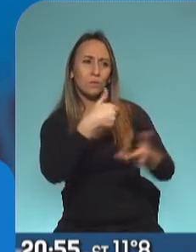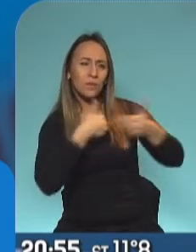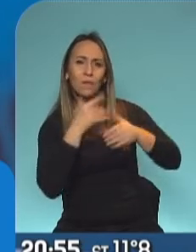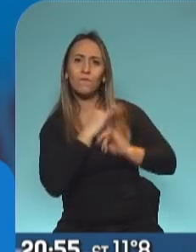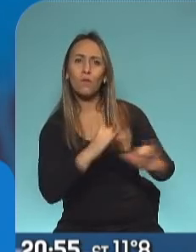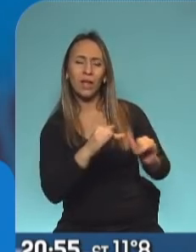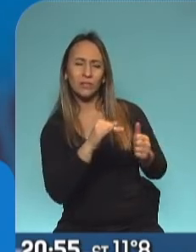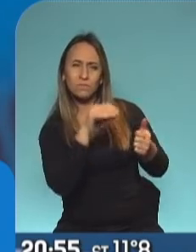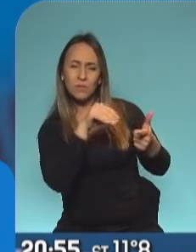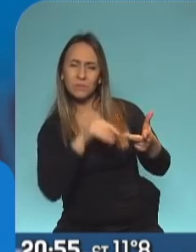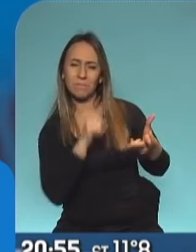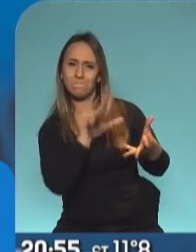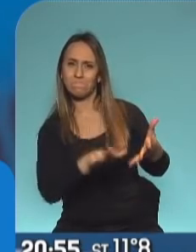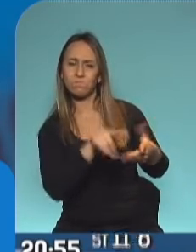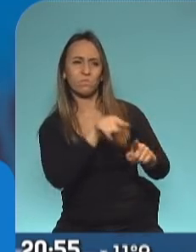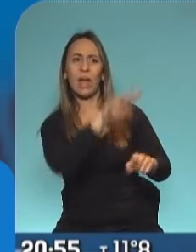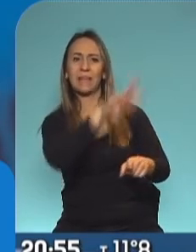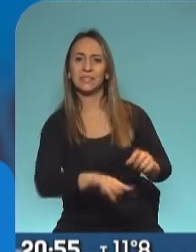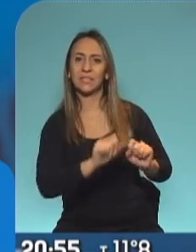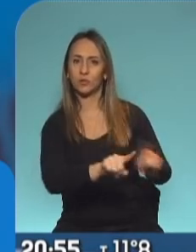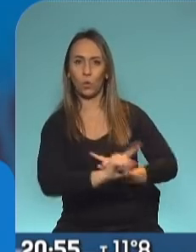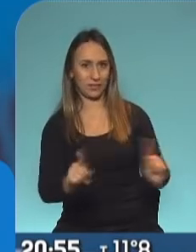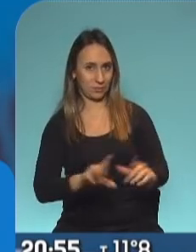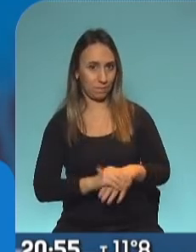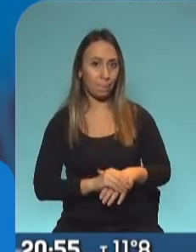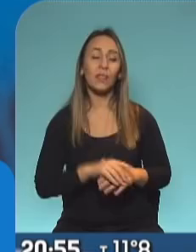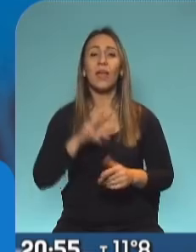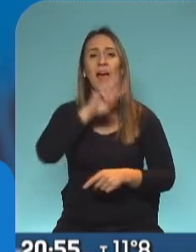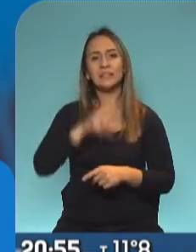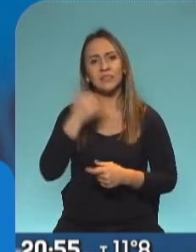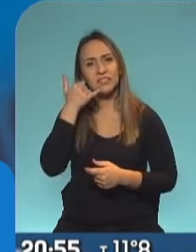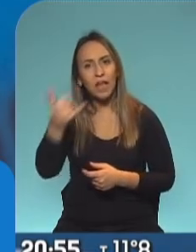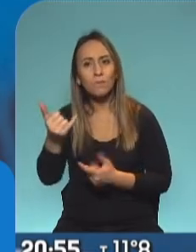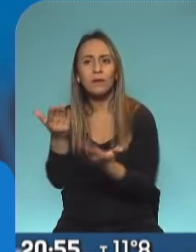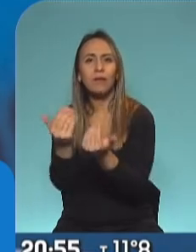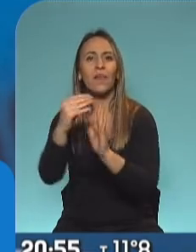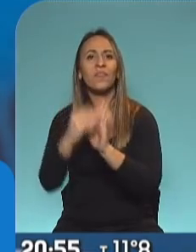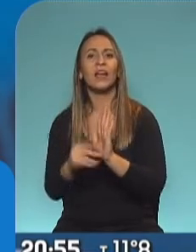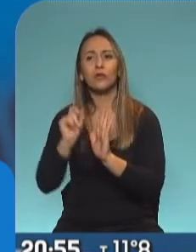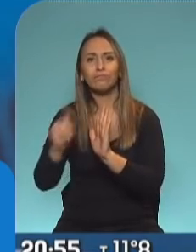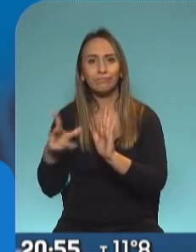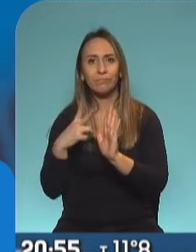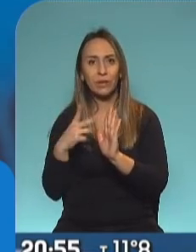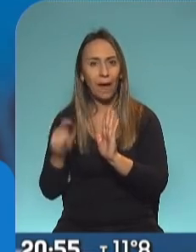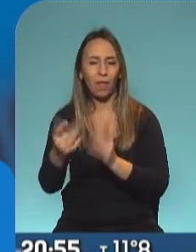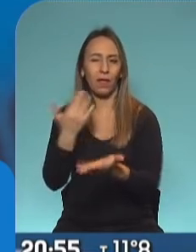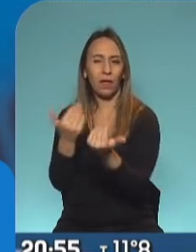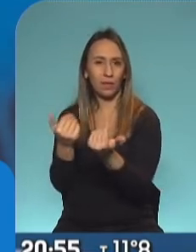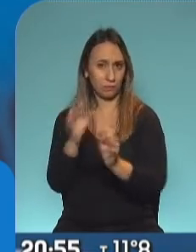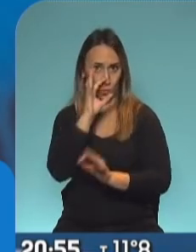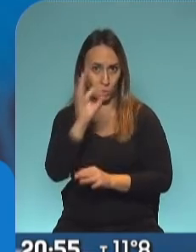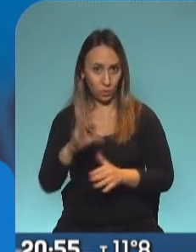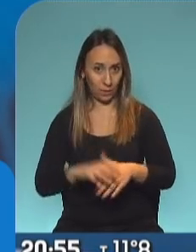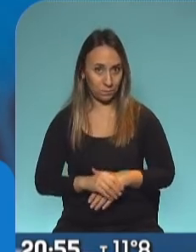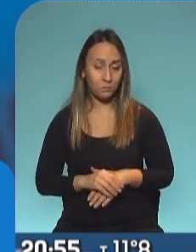es ANSES, que no te va a llamar ANSES para pedirte ningún tipo de dato personal, porque bueno, han ocurrido cosas que por supuesto nosotros hemos